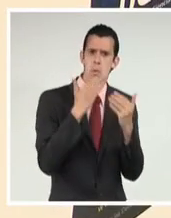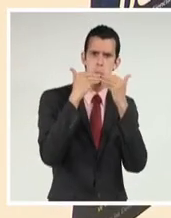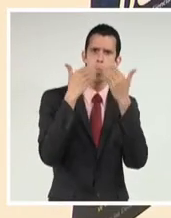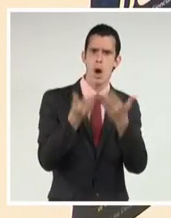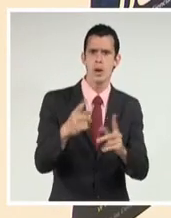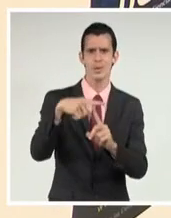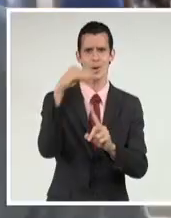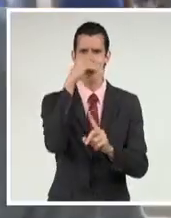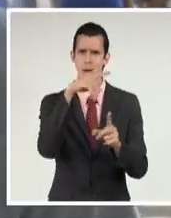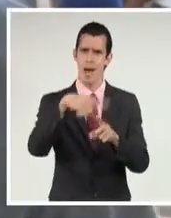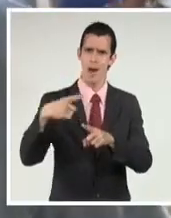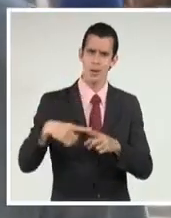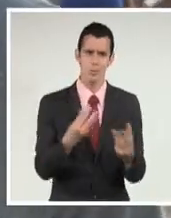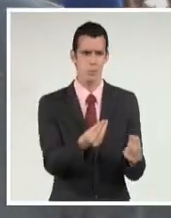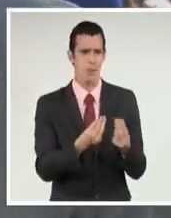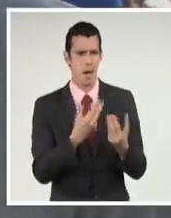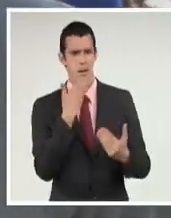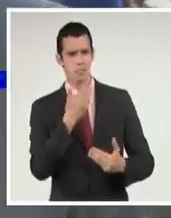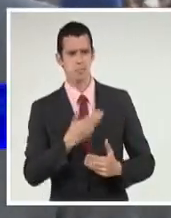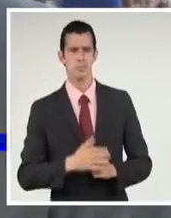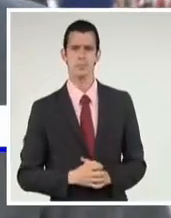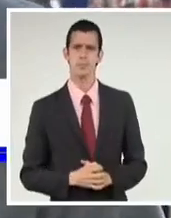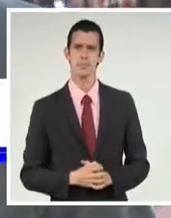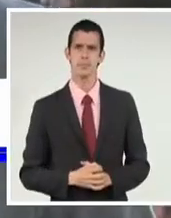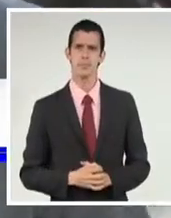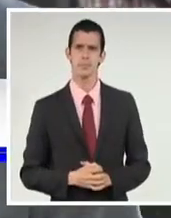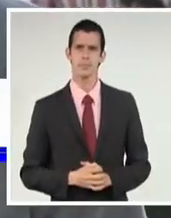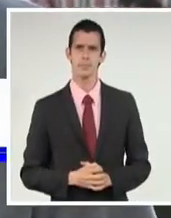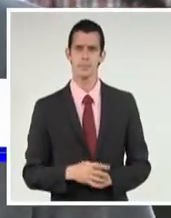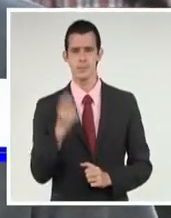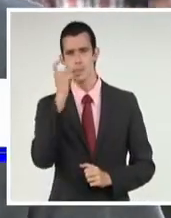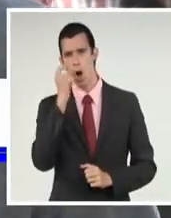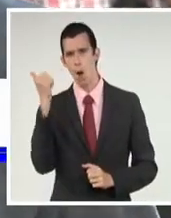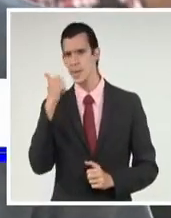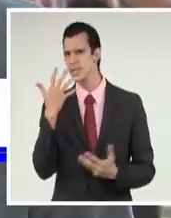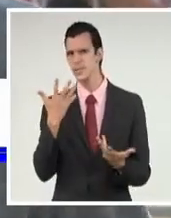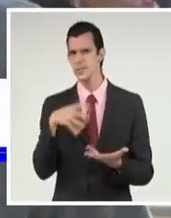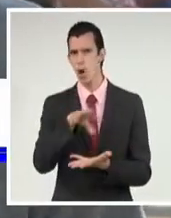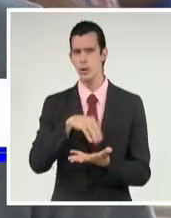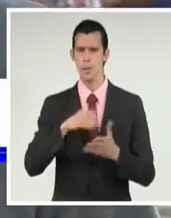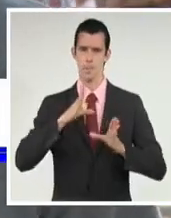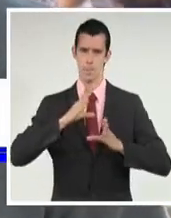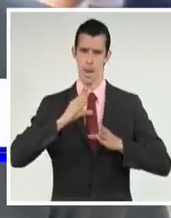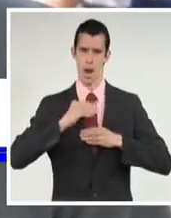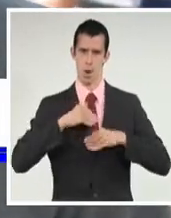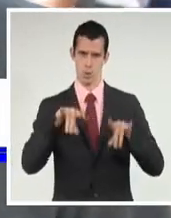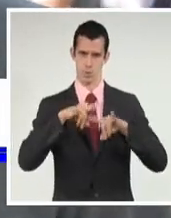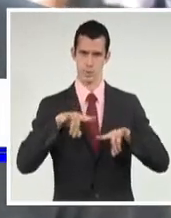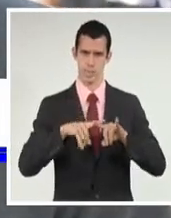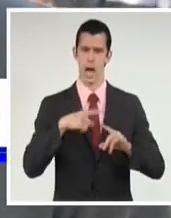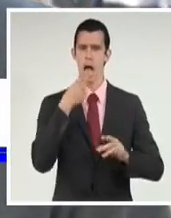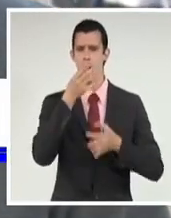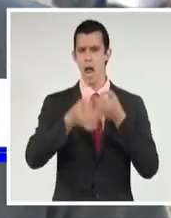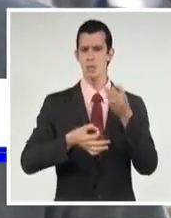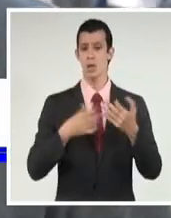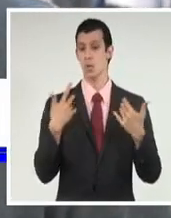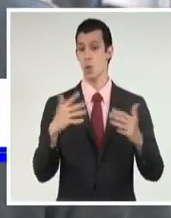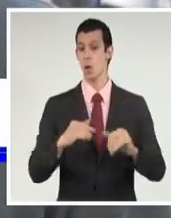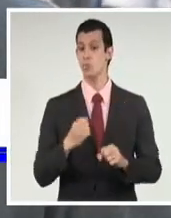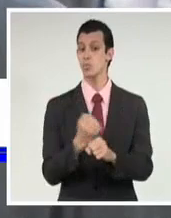Ciencias Informáticas. En la Universidad de Ciencias Pedagógicas ha estado inmersa durante todos estos 16 meses de pandemia en